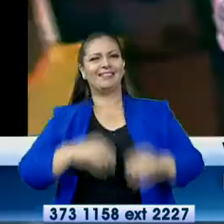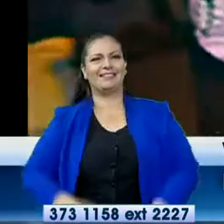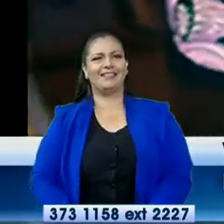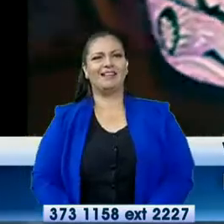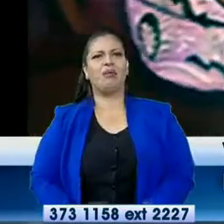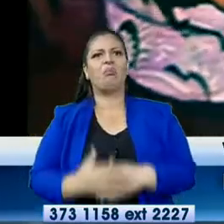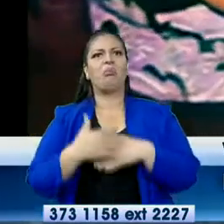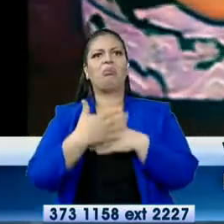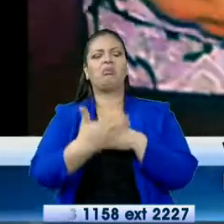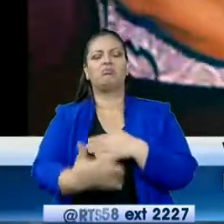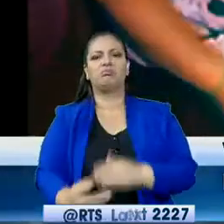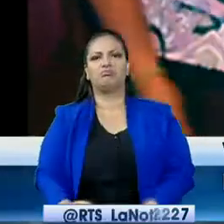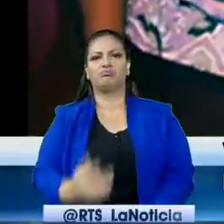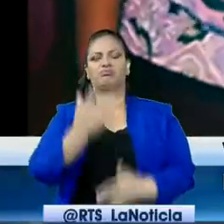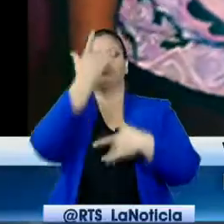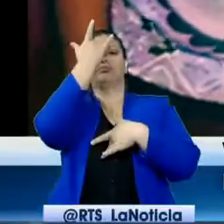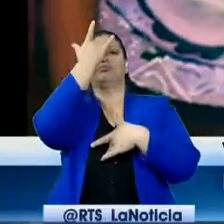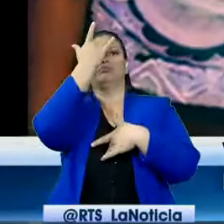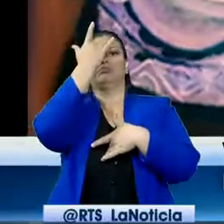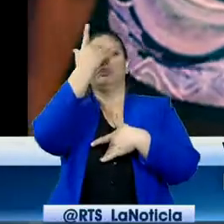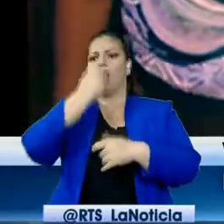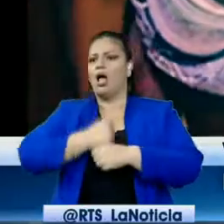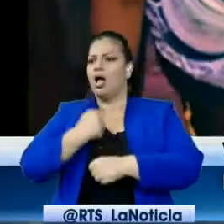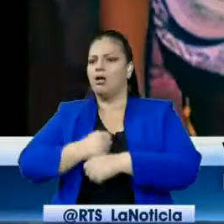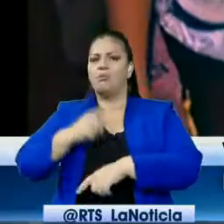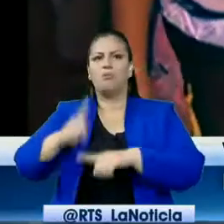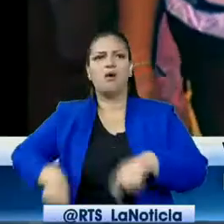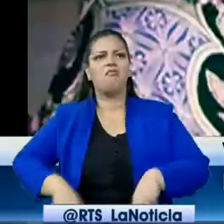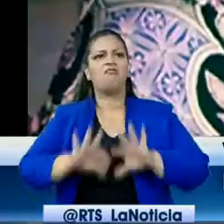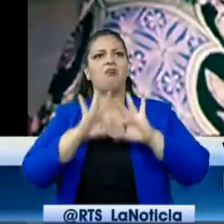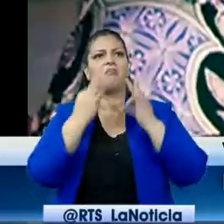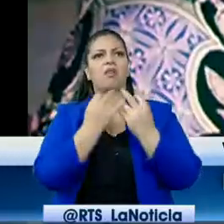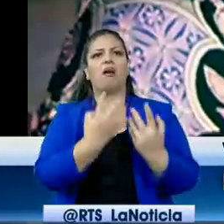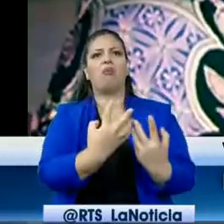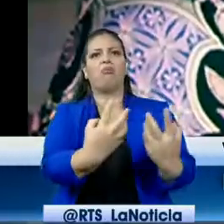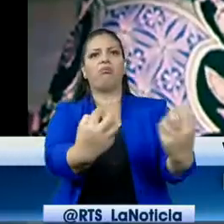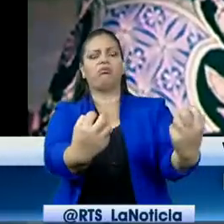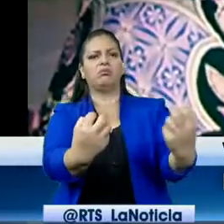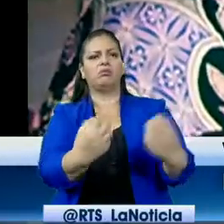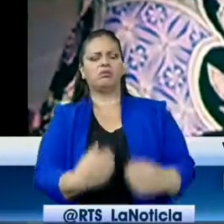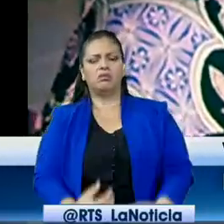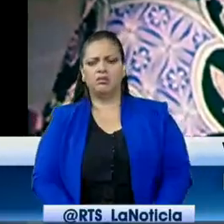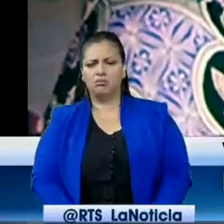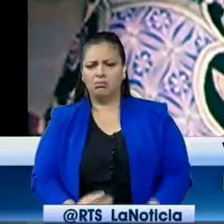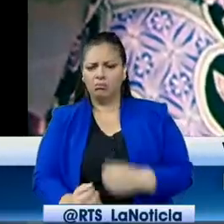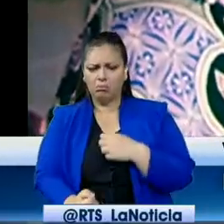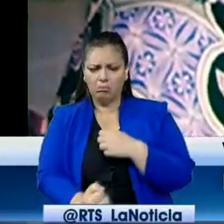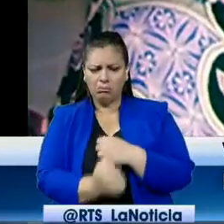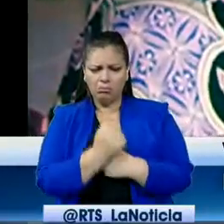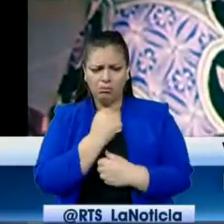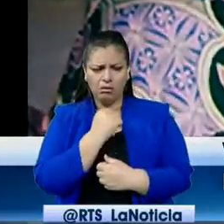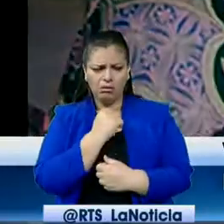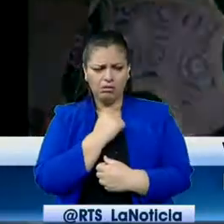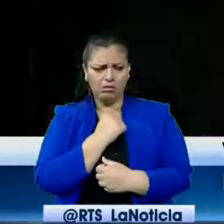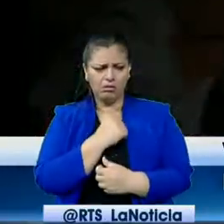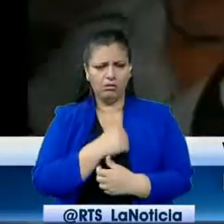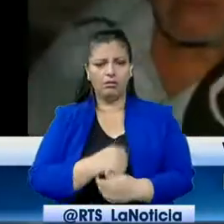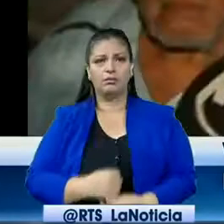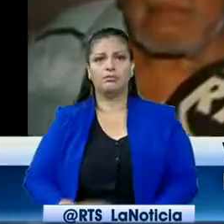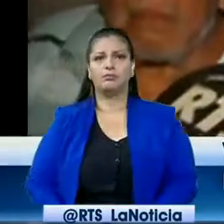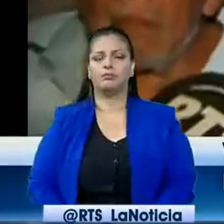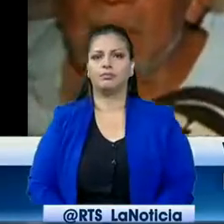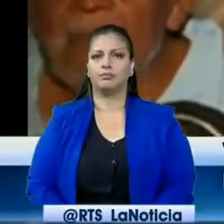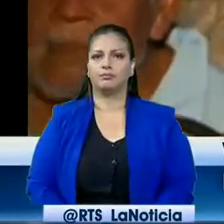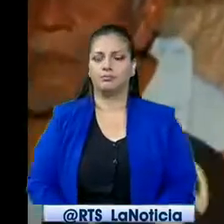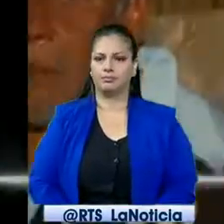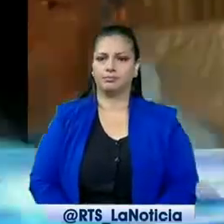olvidado. Desde entonces vive en la casa de Viviana, cerca del solar que cuidaba, en la cooperativa 26 de agosto. Como yo